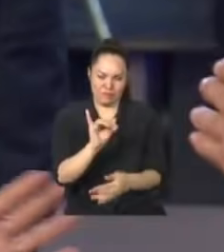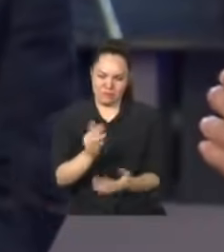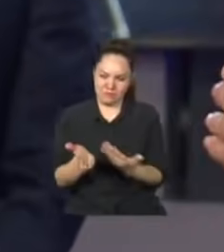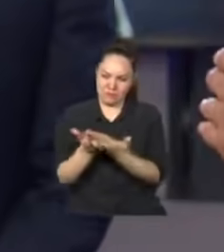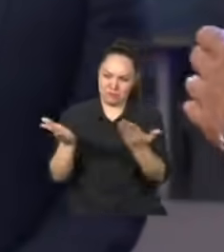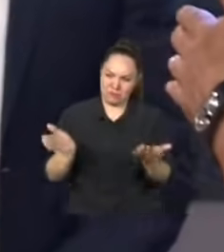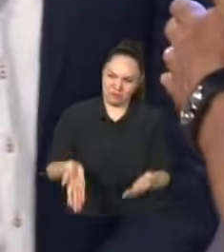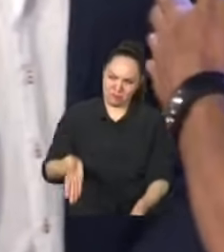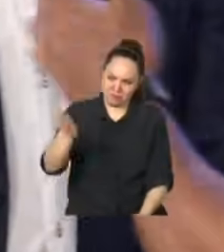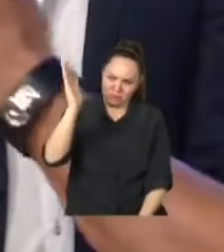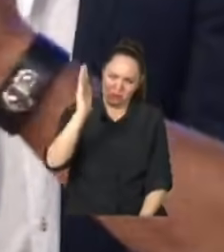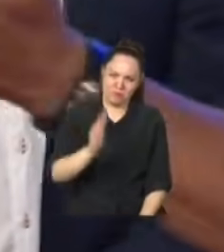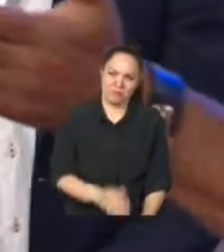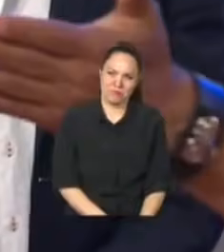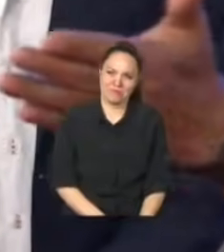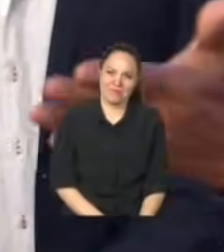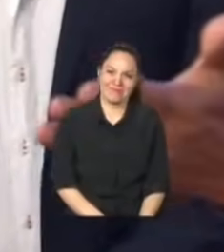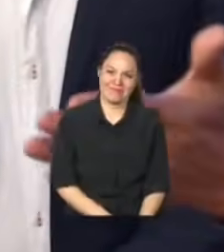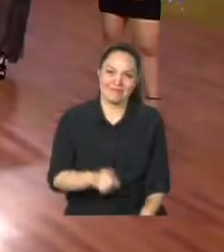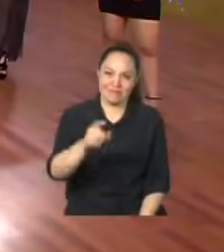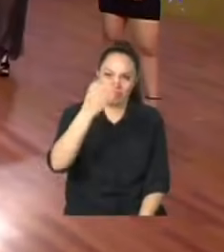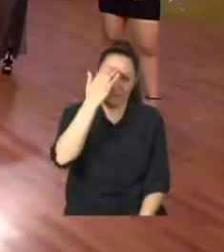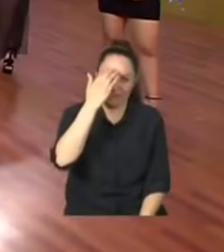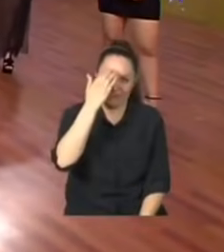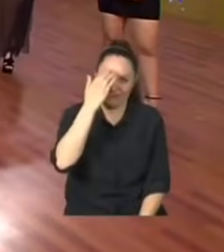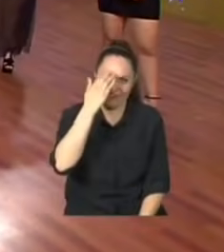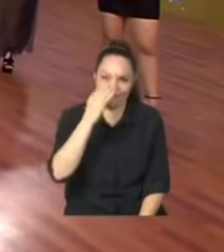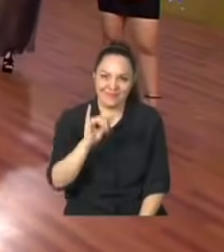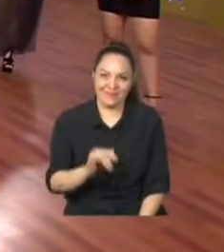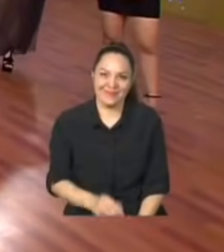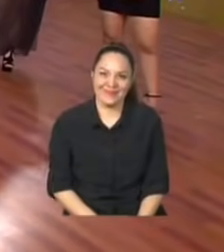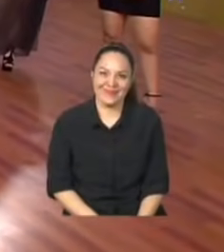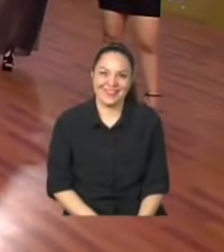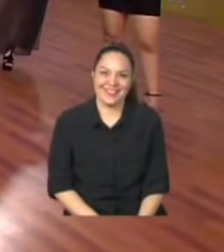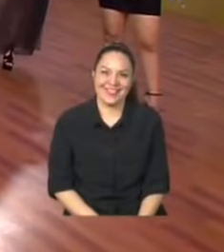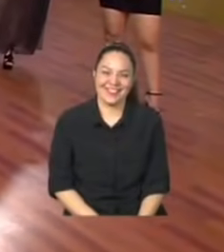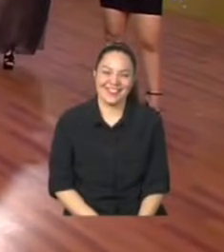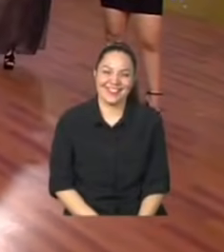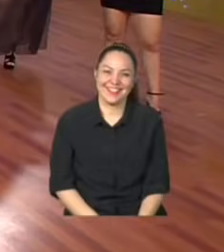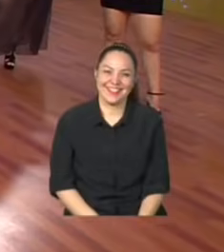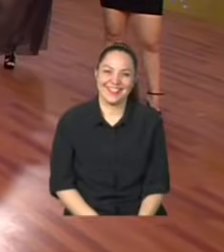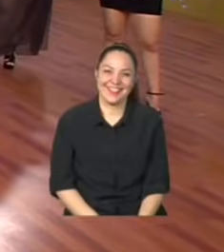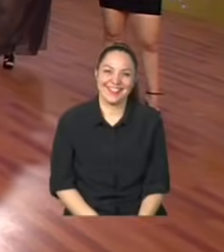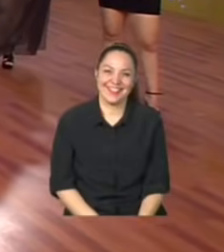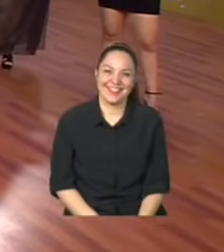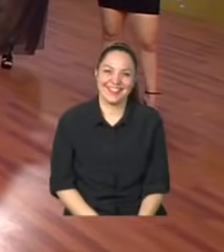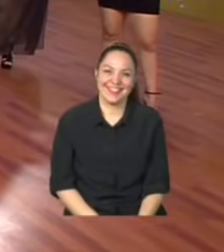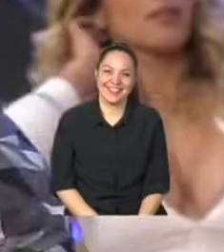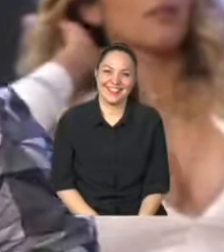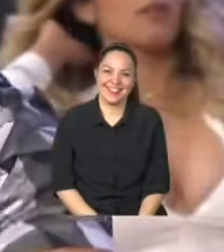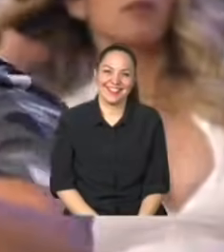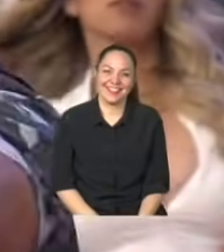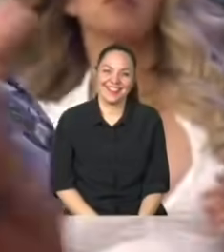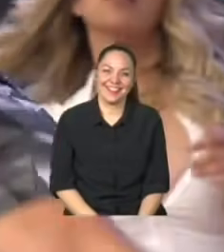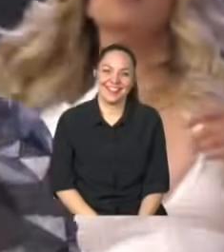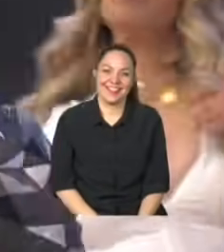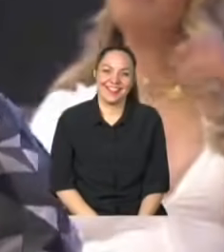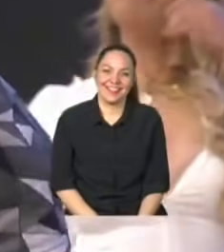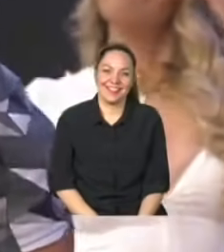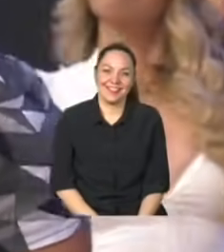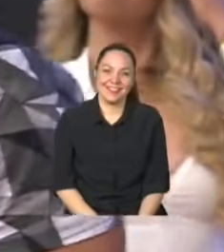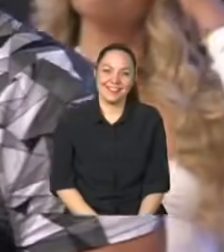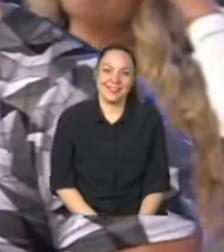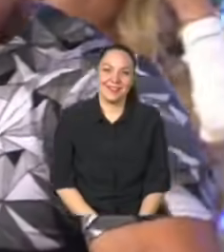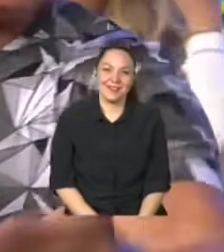la señorita. ¿Qué le paga el pan? ¿La conoce? Ahí ¿lo conoce? No, pero lo puedo conocer. ¡Pero lo puedo conocer! ¡No lo conoce! ¡Ya quiere ir a